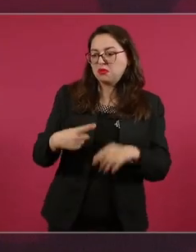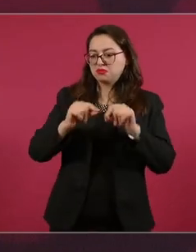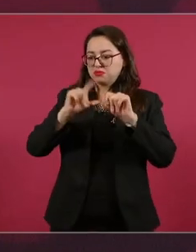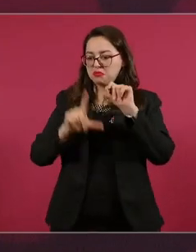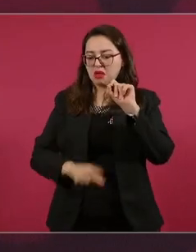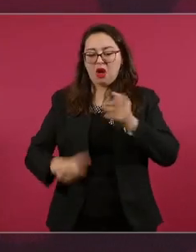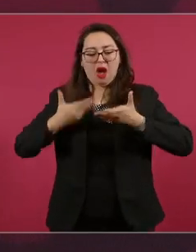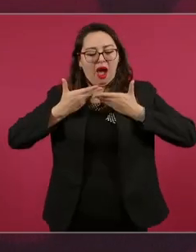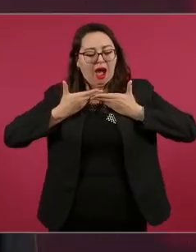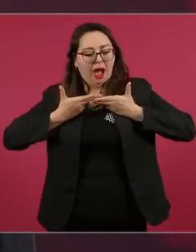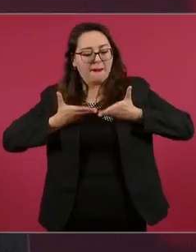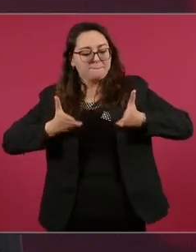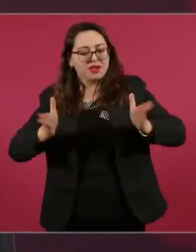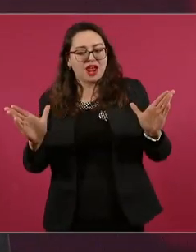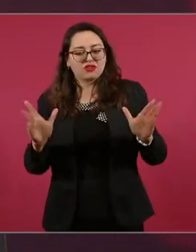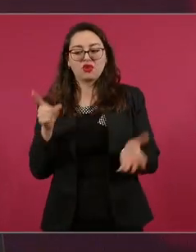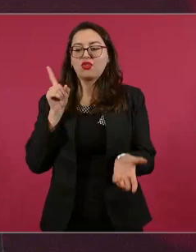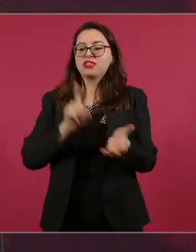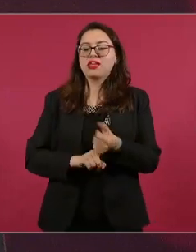que queremos que sea pública,